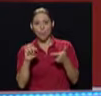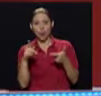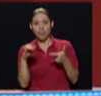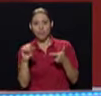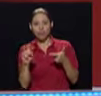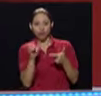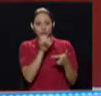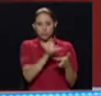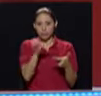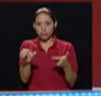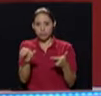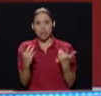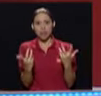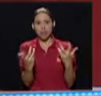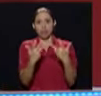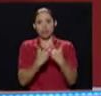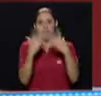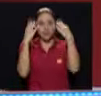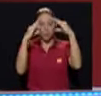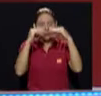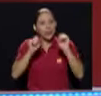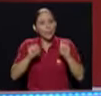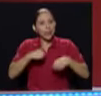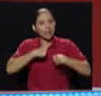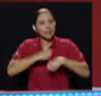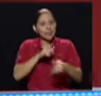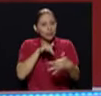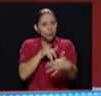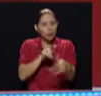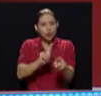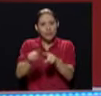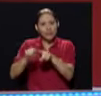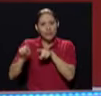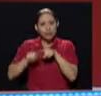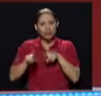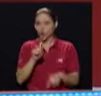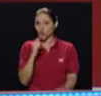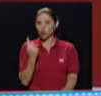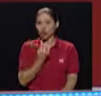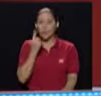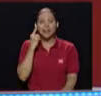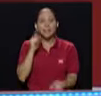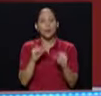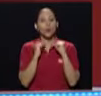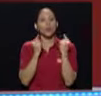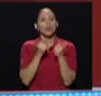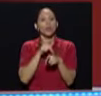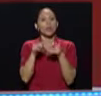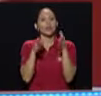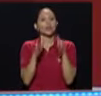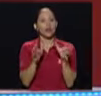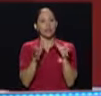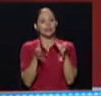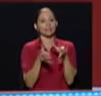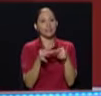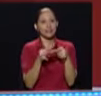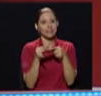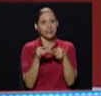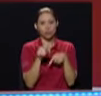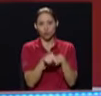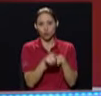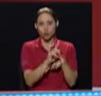la información y nos permite hacer estudios muy, muy diversos. No solo para un grupo de profesionales específicos, sino que al final